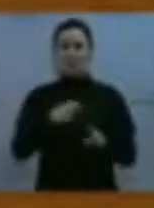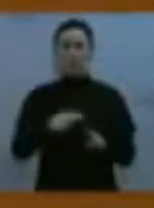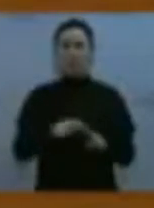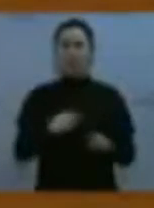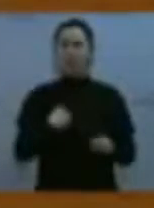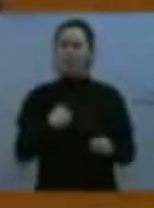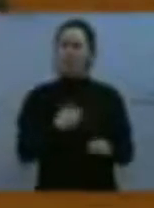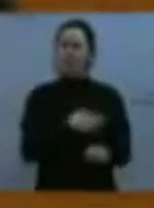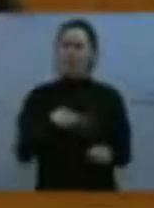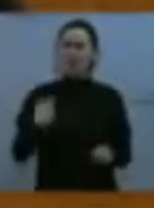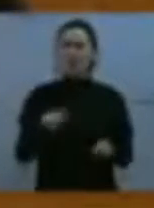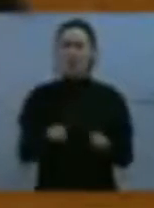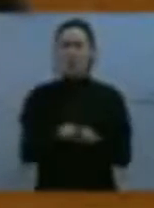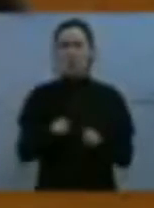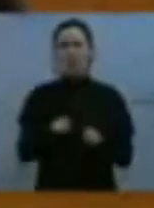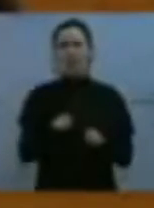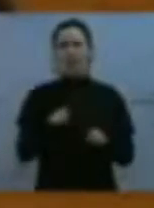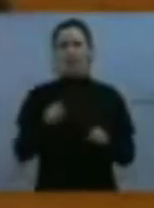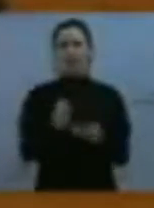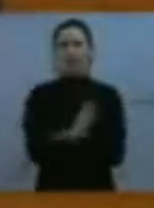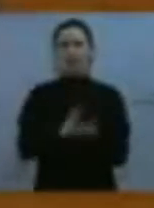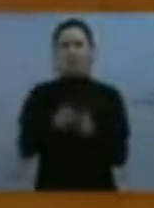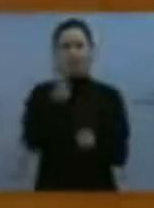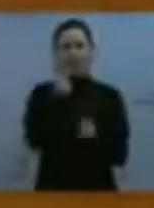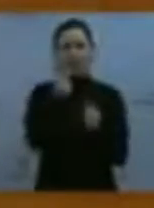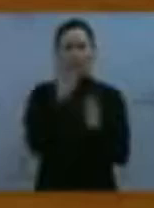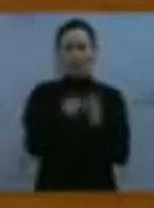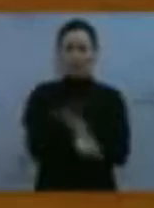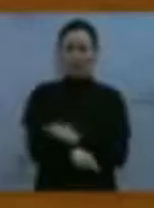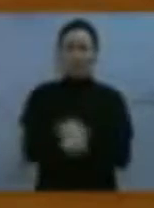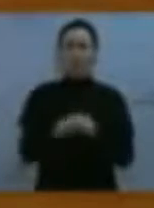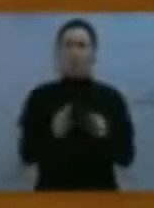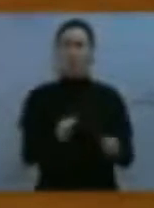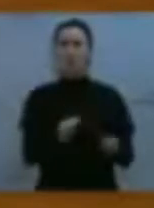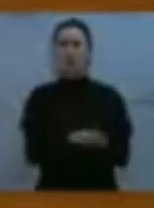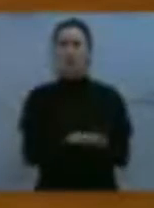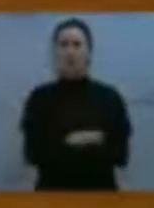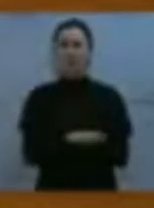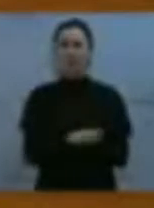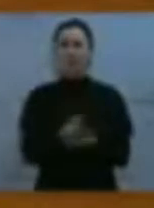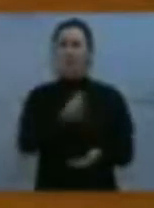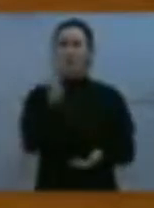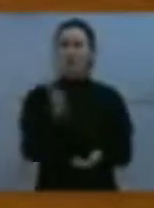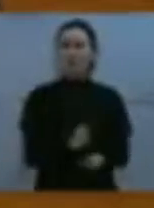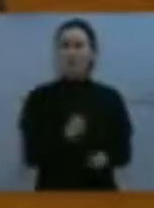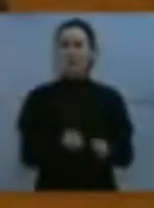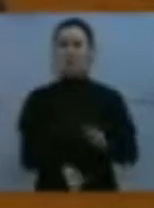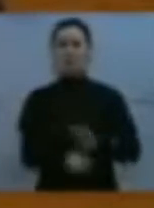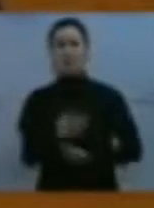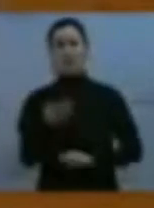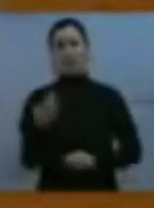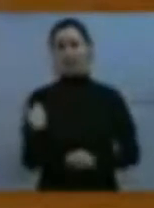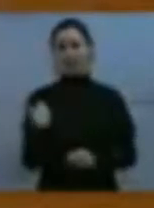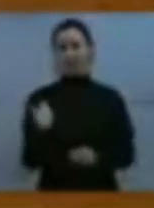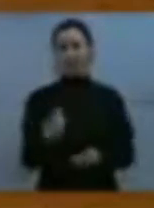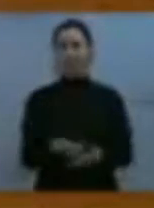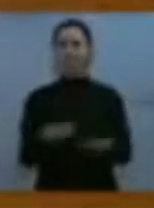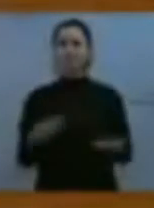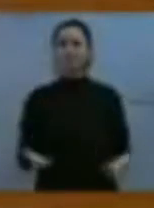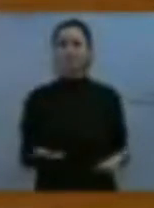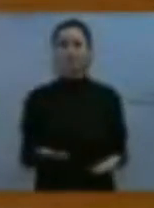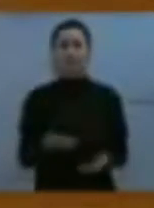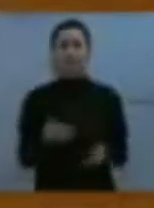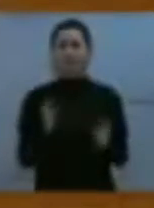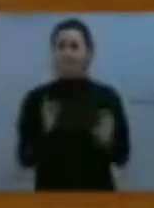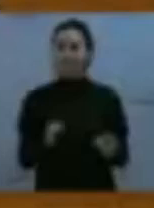respecto o referido a los acontecimientos que hemos vivido en las últimas fechas. Desgraciadamente, y digo desgraciadamente porque creo